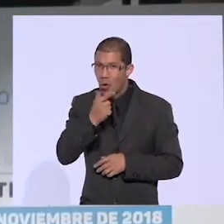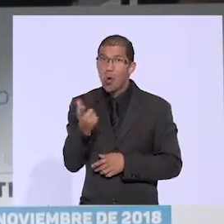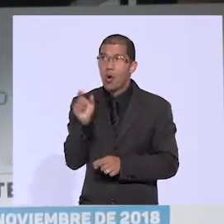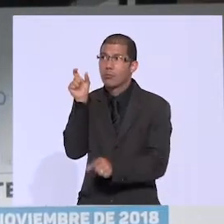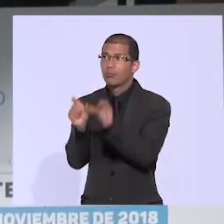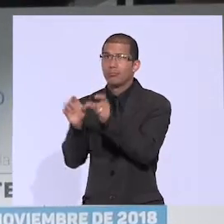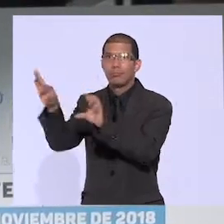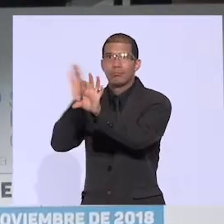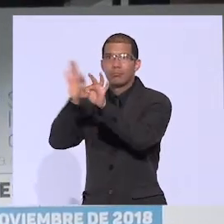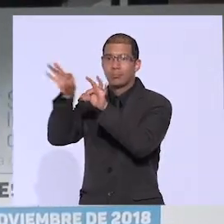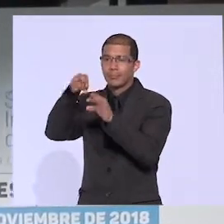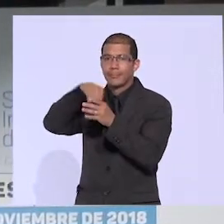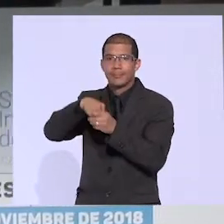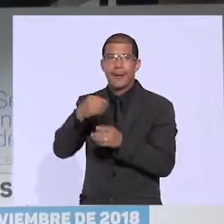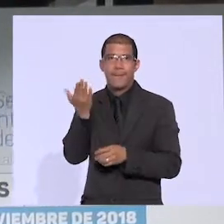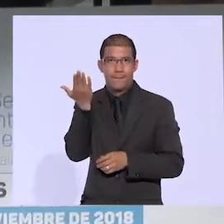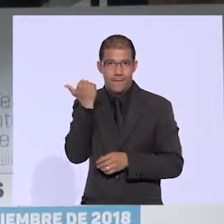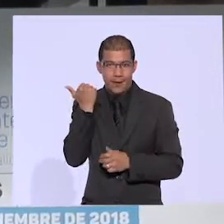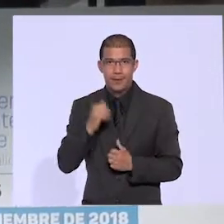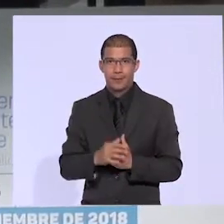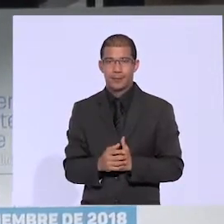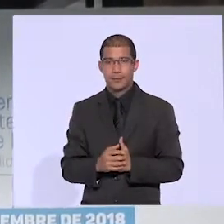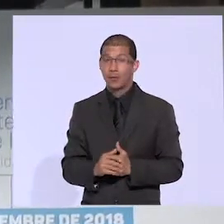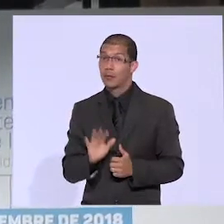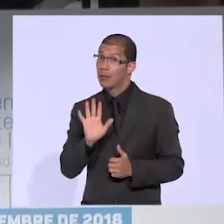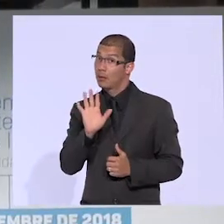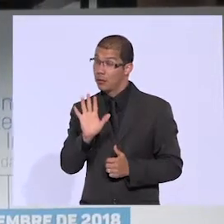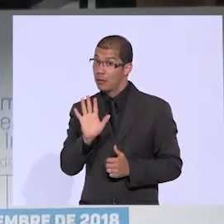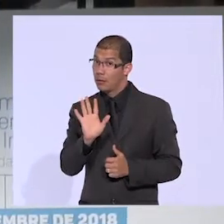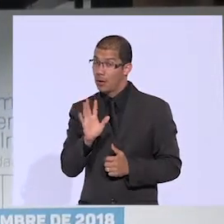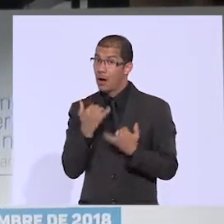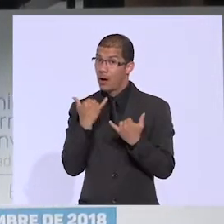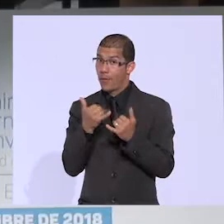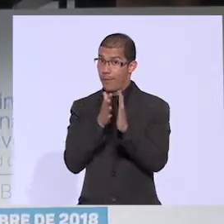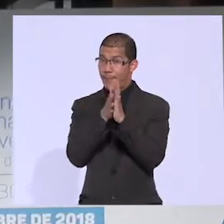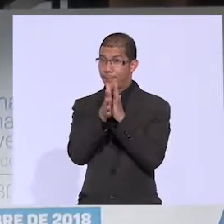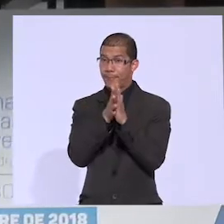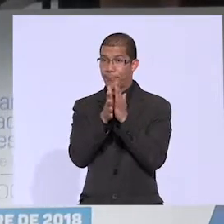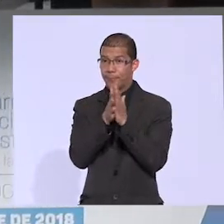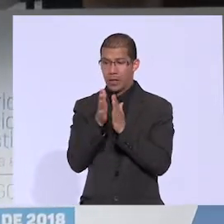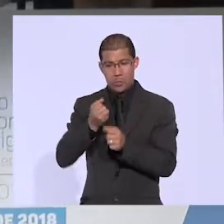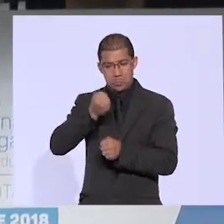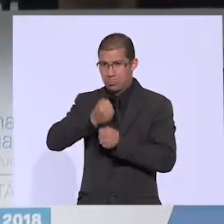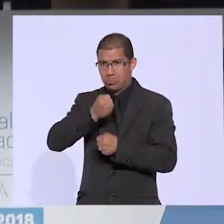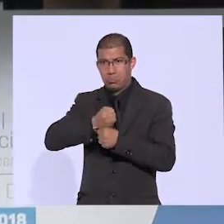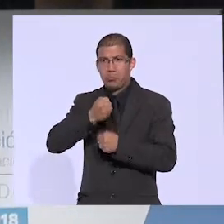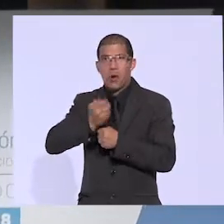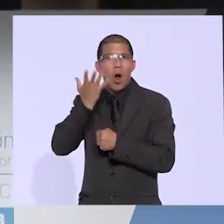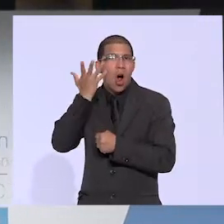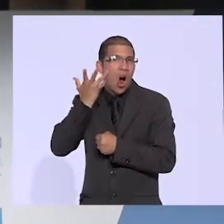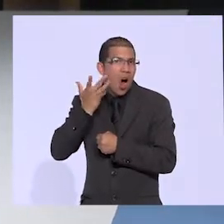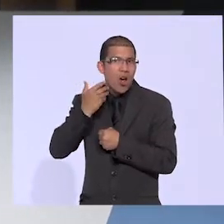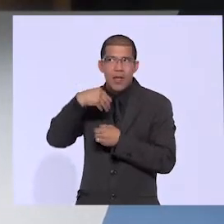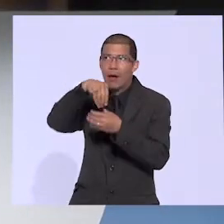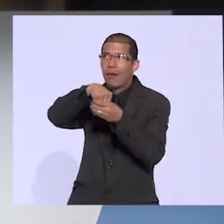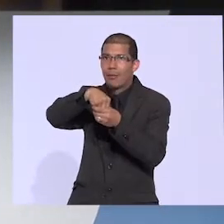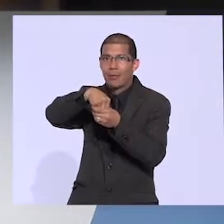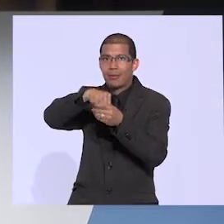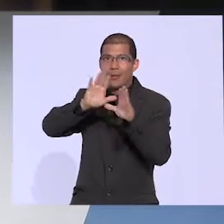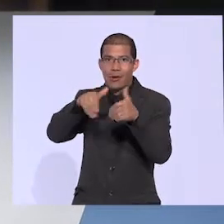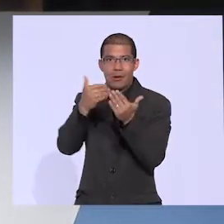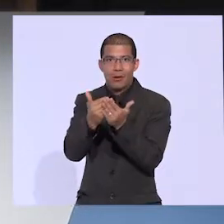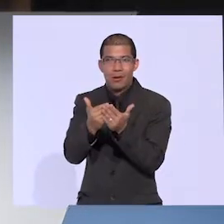aun siendo una percepción, vamos a ver, cuando uno está trabajando todos los días en un centro, sabe si le falta o